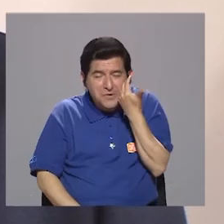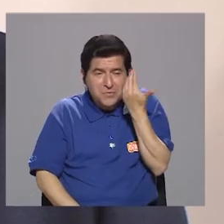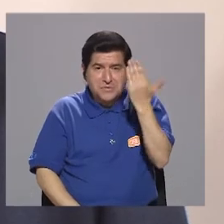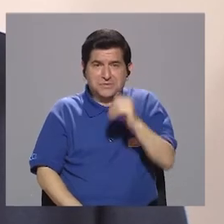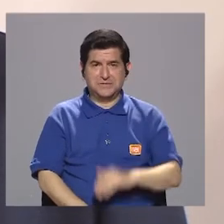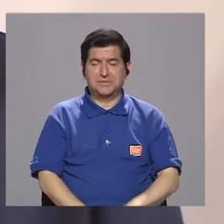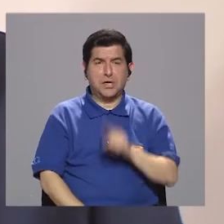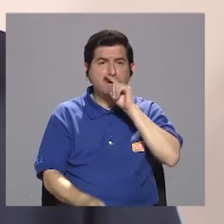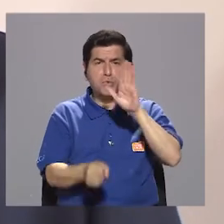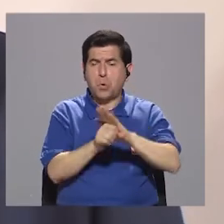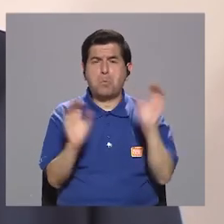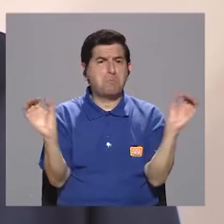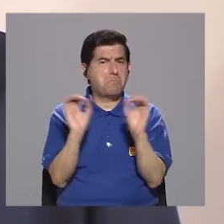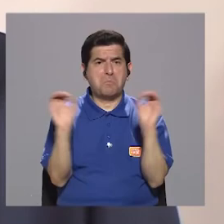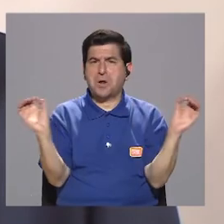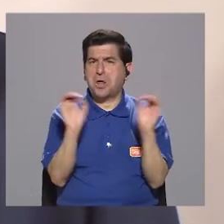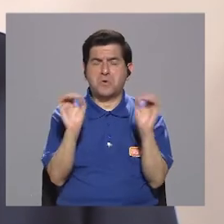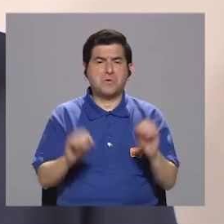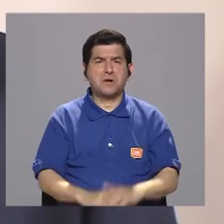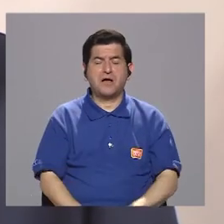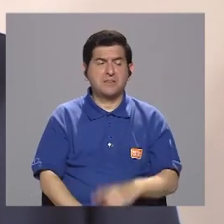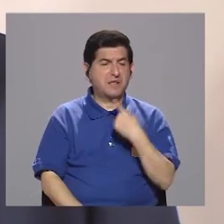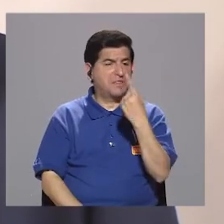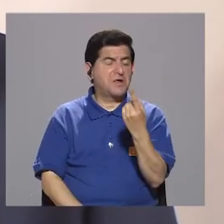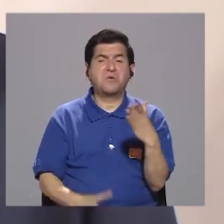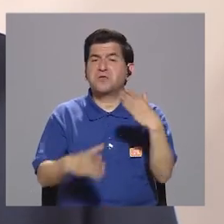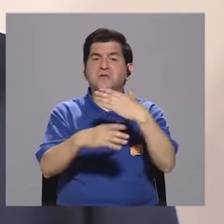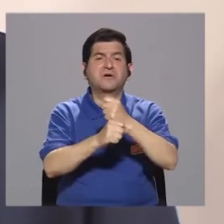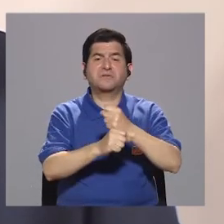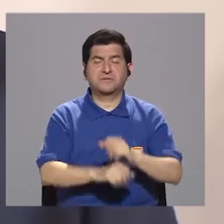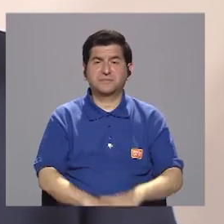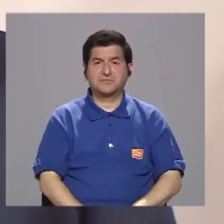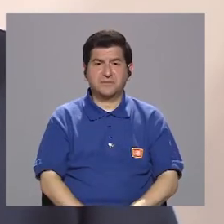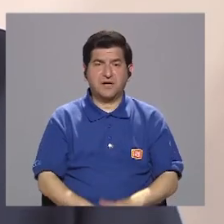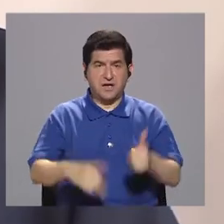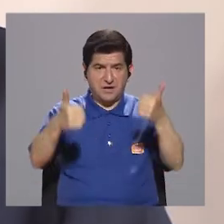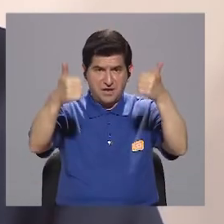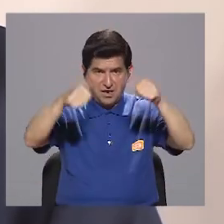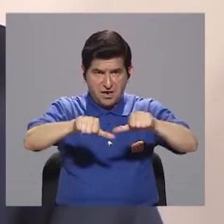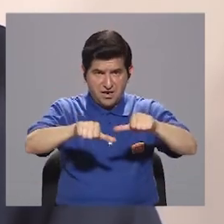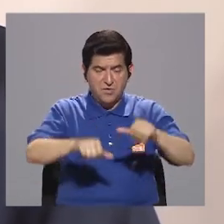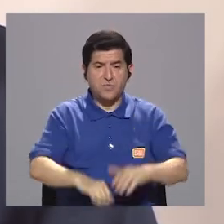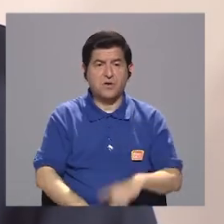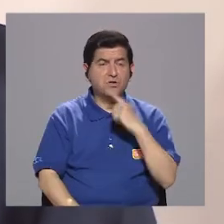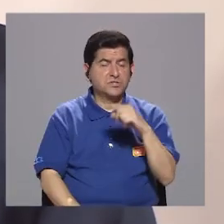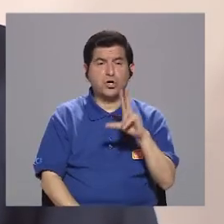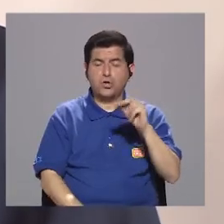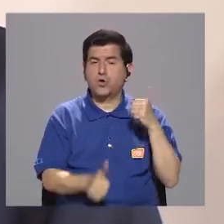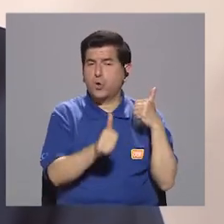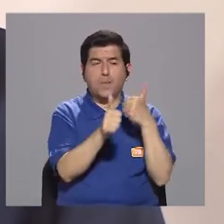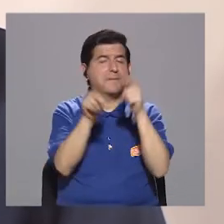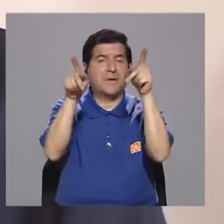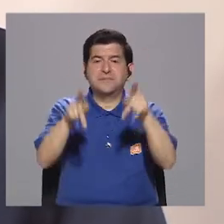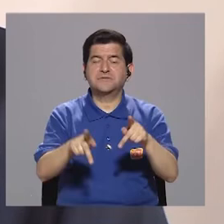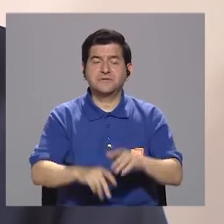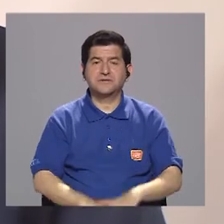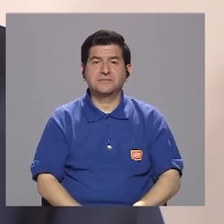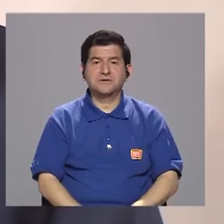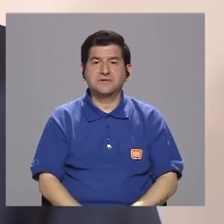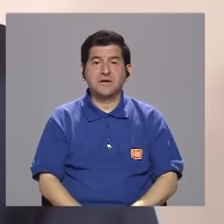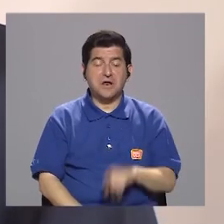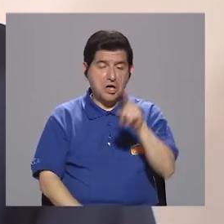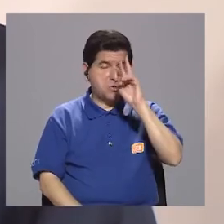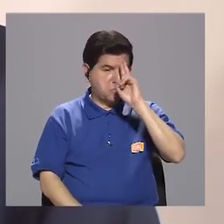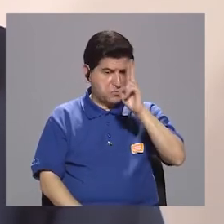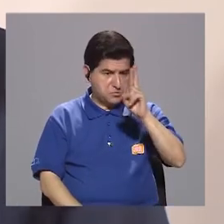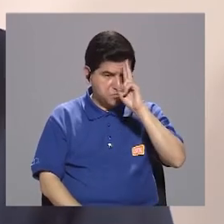Chomogo no cumplieron nada de lo que se comprometieron, ¿verdad? Porque en el Pacto de Chomogo se prometieron que no iban a perseguir a la gente, a que